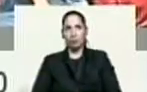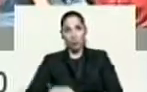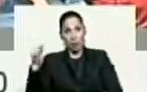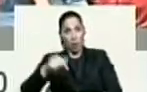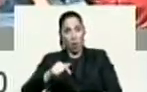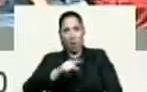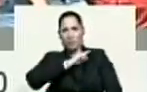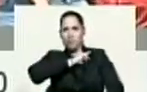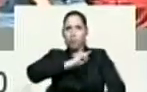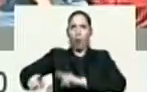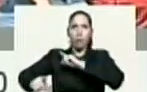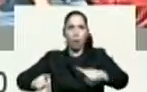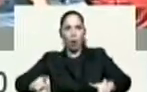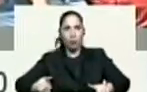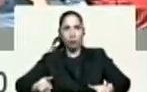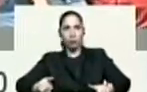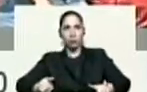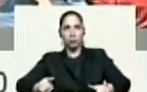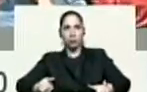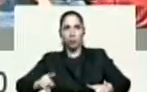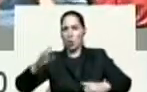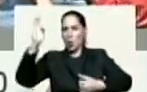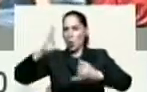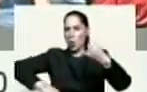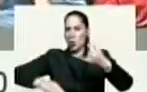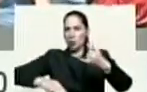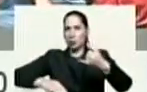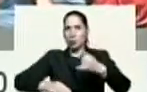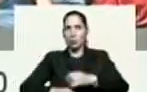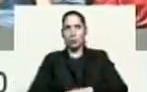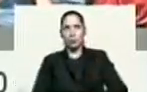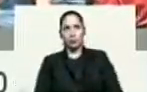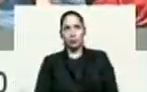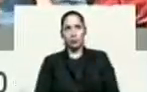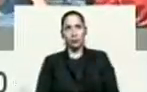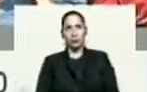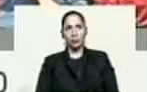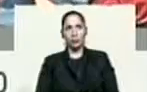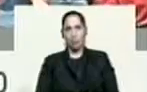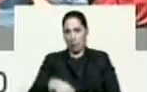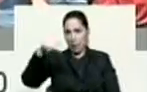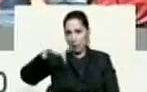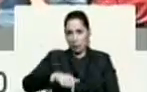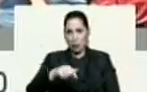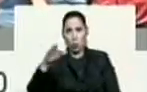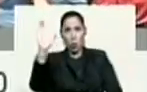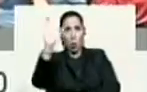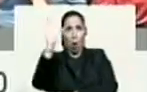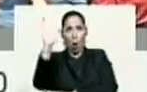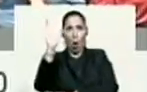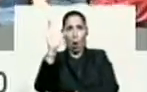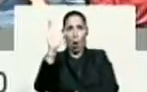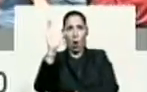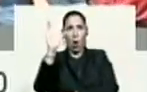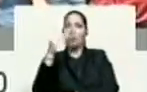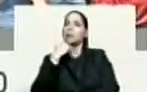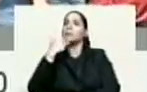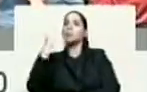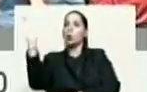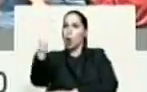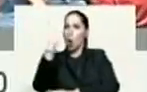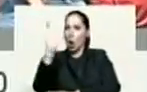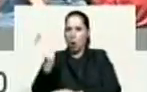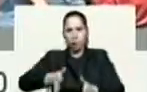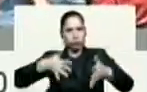mandado a uno de sus últimos halcones aquí a Bogotá, a la Bogotá de la Gran